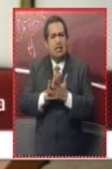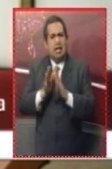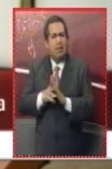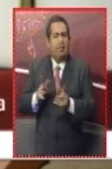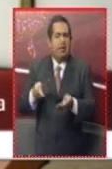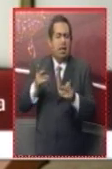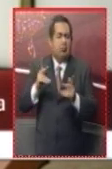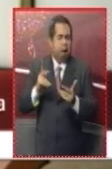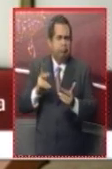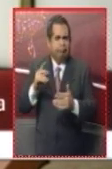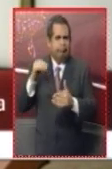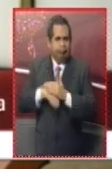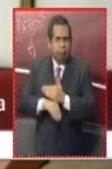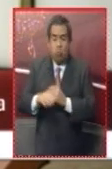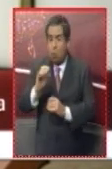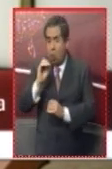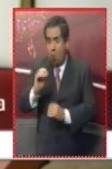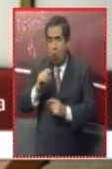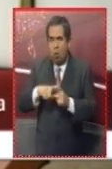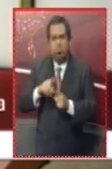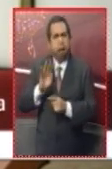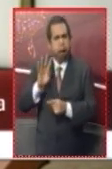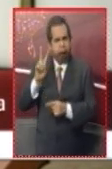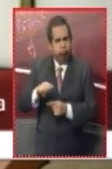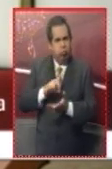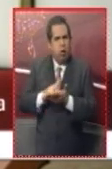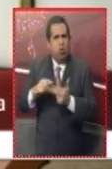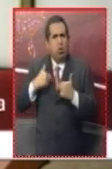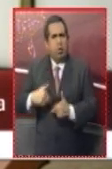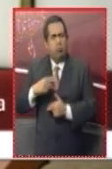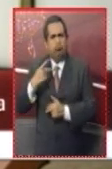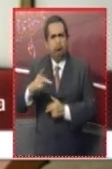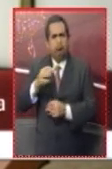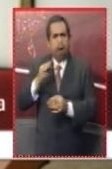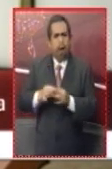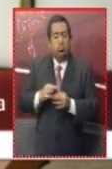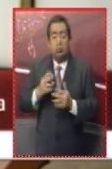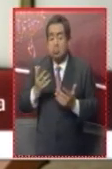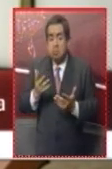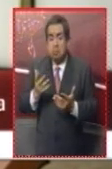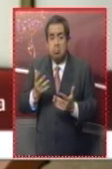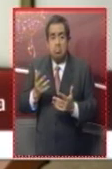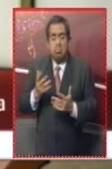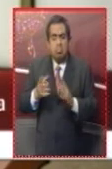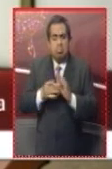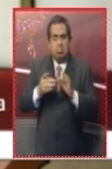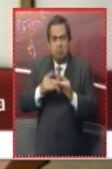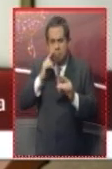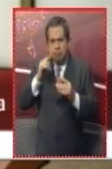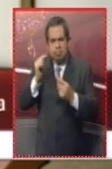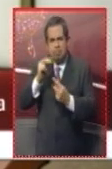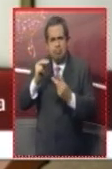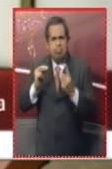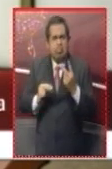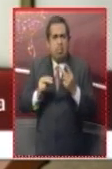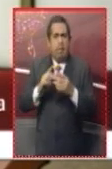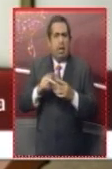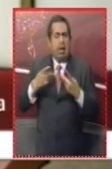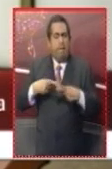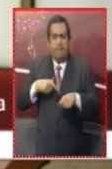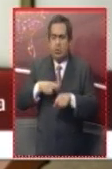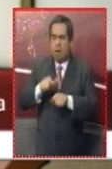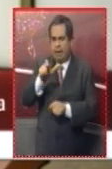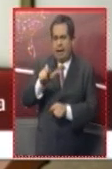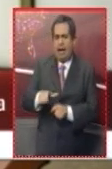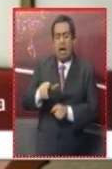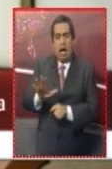narcotráfico o en el ejercicio de un derecho humano, el libre desarrollo a la personalidad, según se